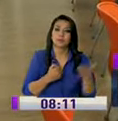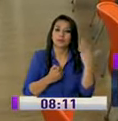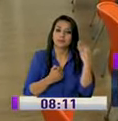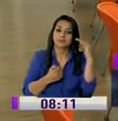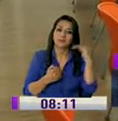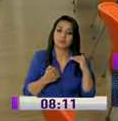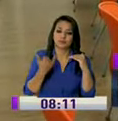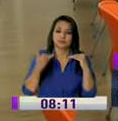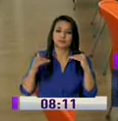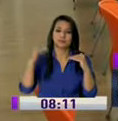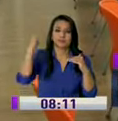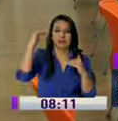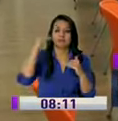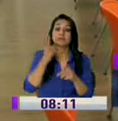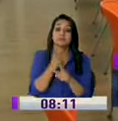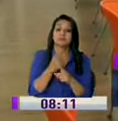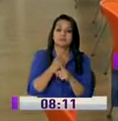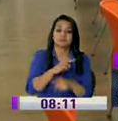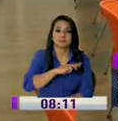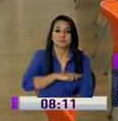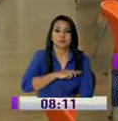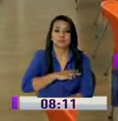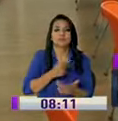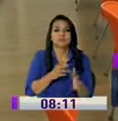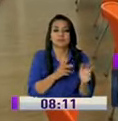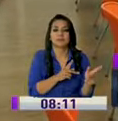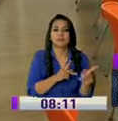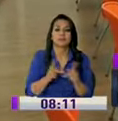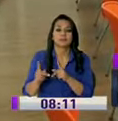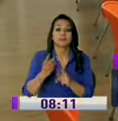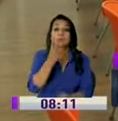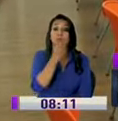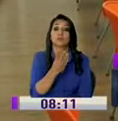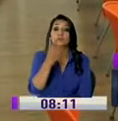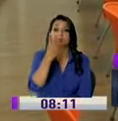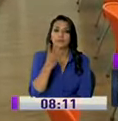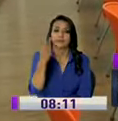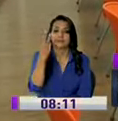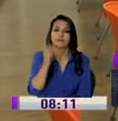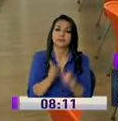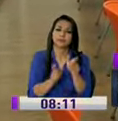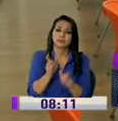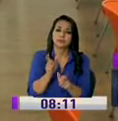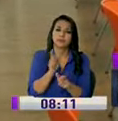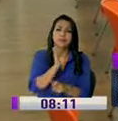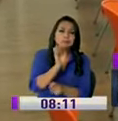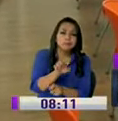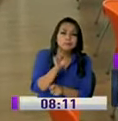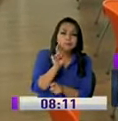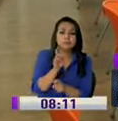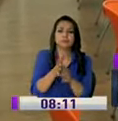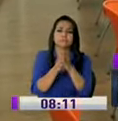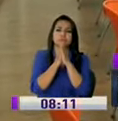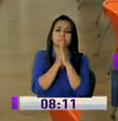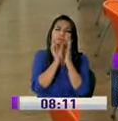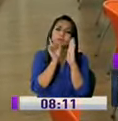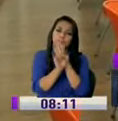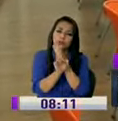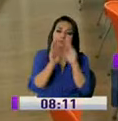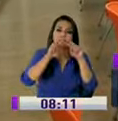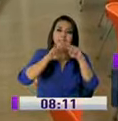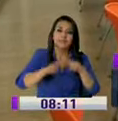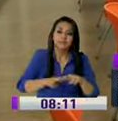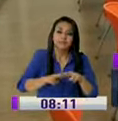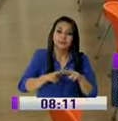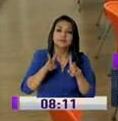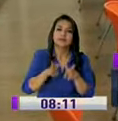eso el municipio del Cabildo Capitalino ha habilitado una página web para que las personas puedan hacer desde allí su solicitud para hacer la revisión de